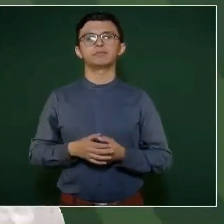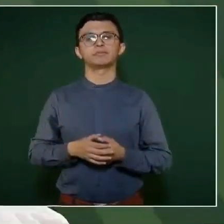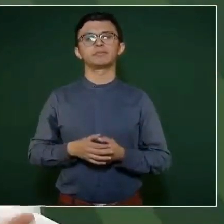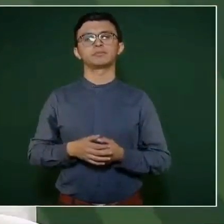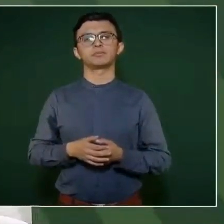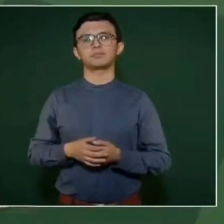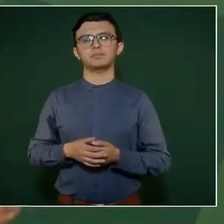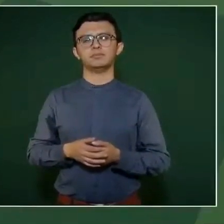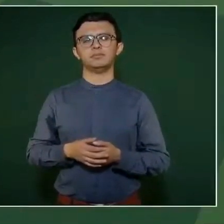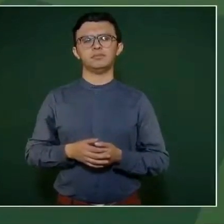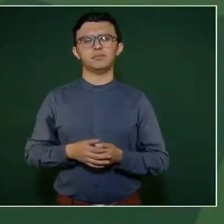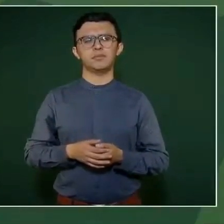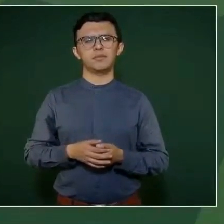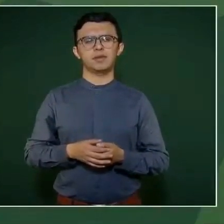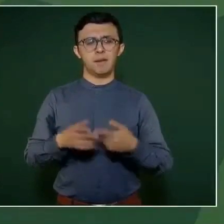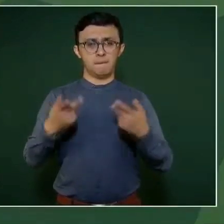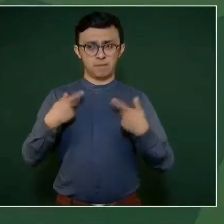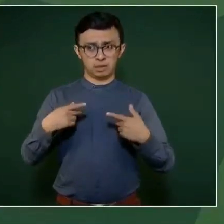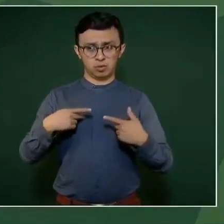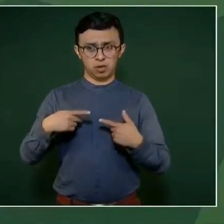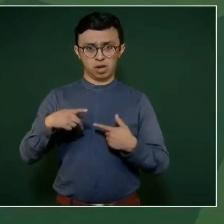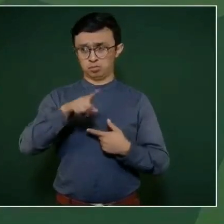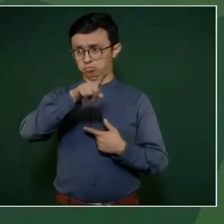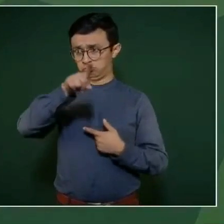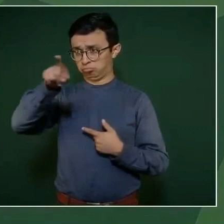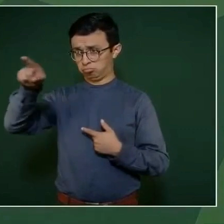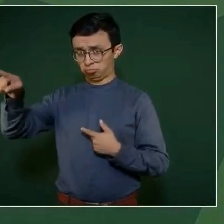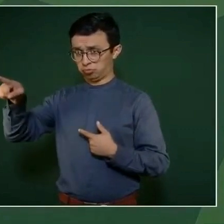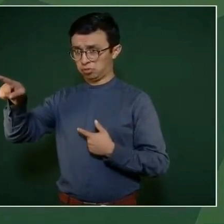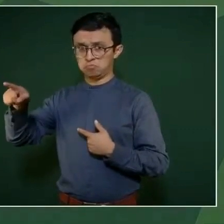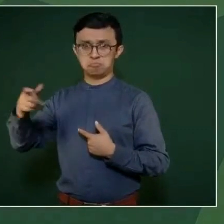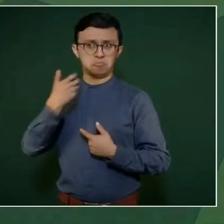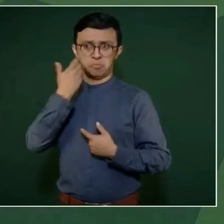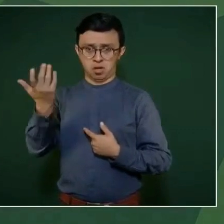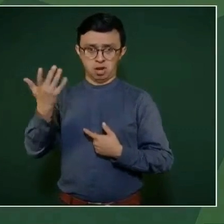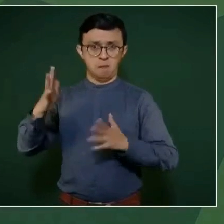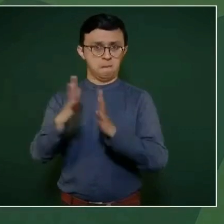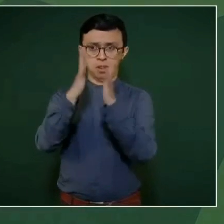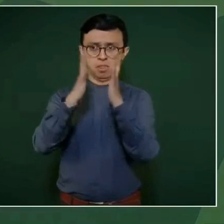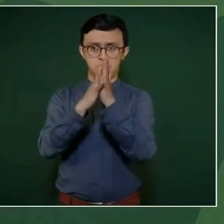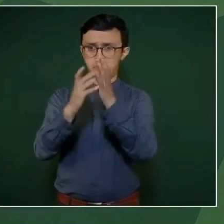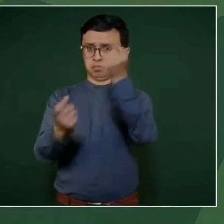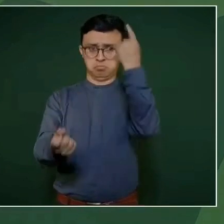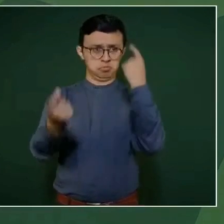todos los que deseen participar lo pueden hacer,